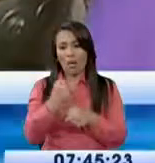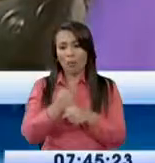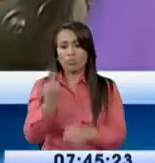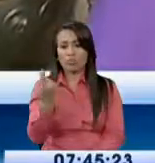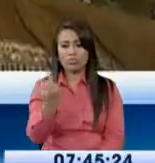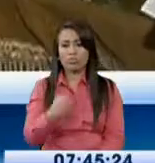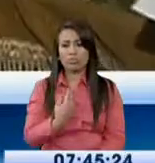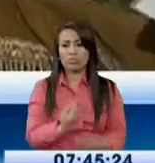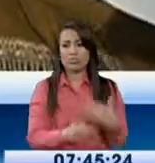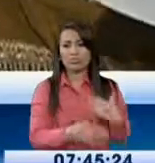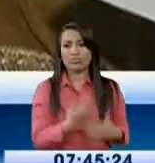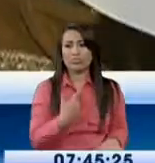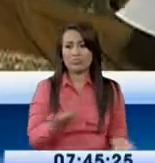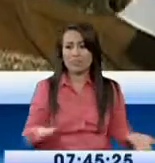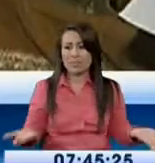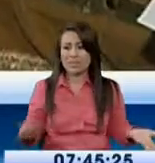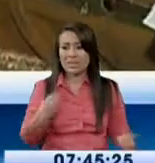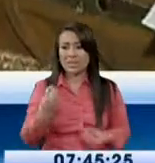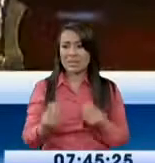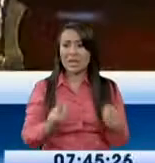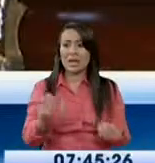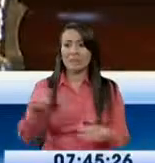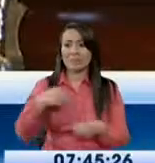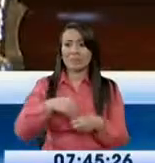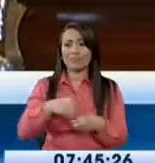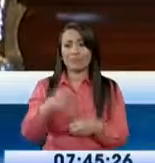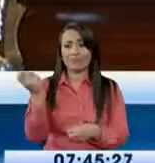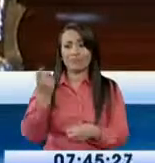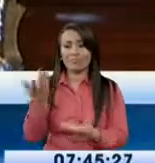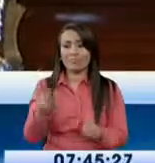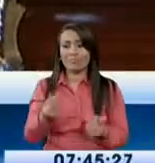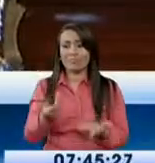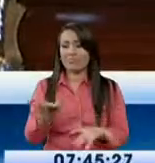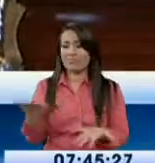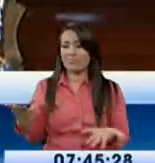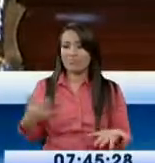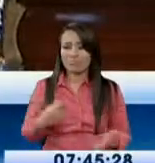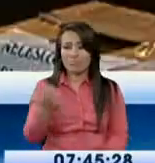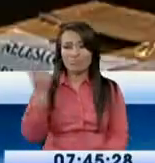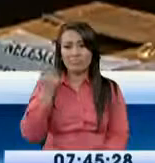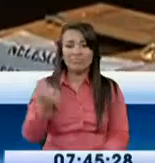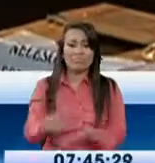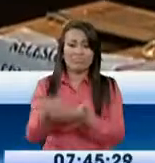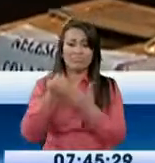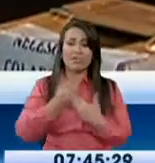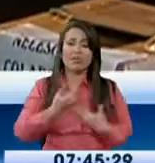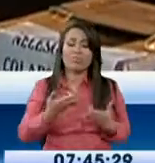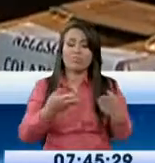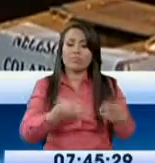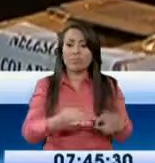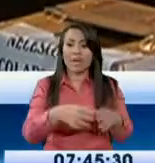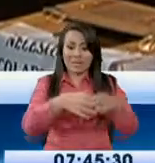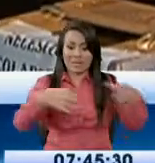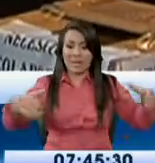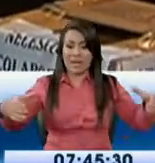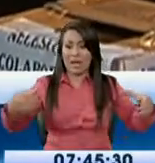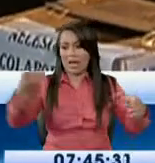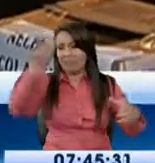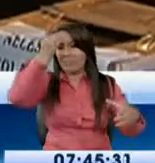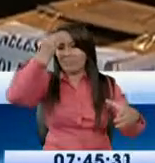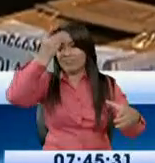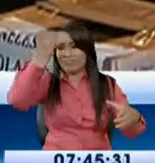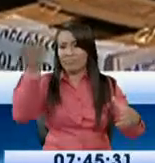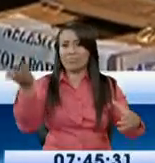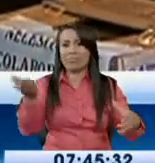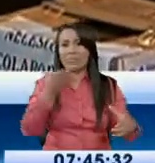solicitan ayuda para poder darle cristiana sepultura. Por lo que no tenemos dinero para irlo a enterrar, debemos esta caja. Y